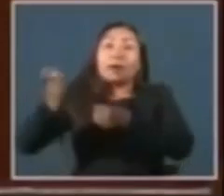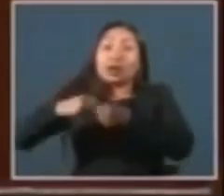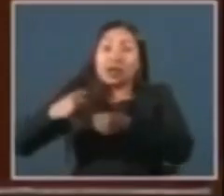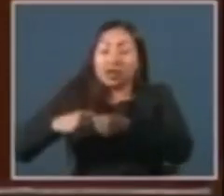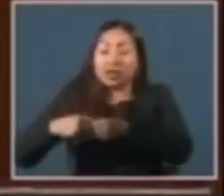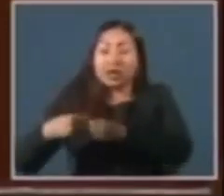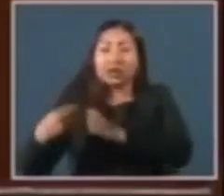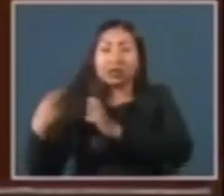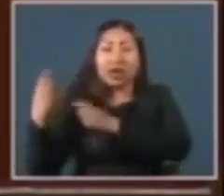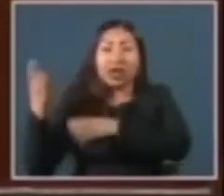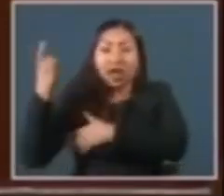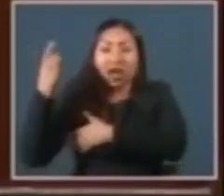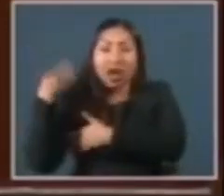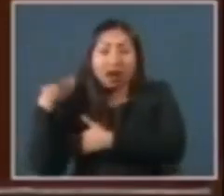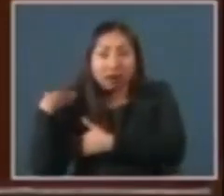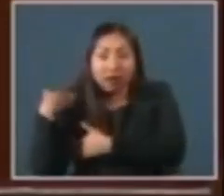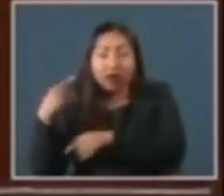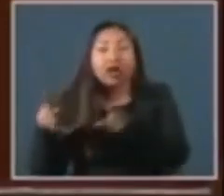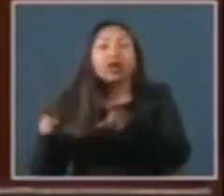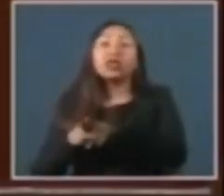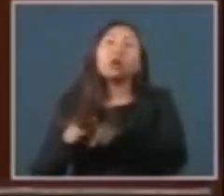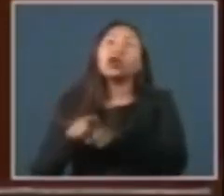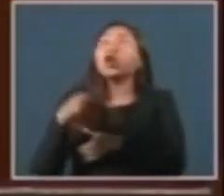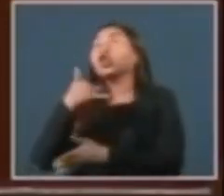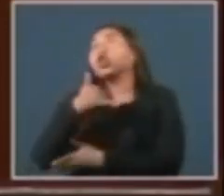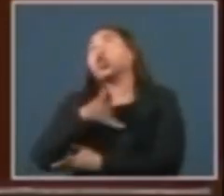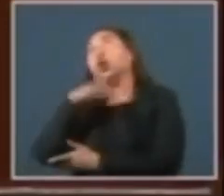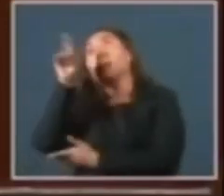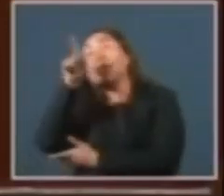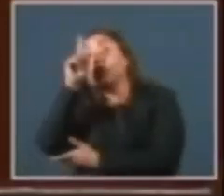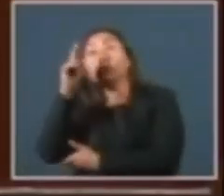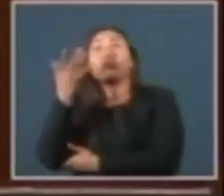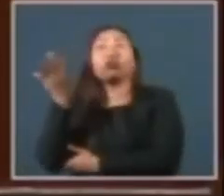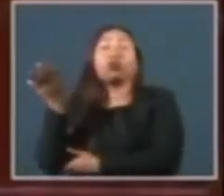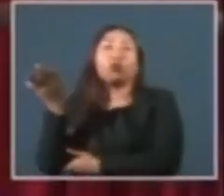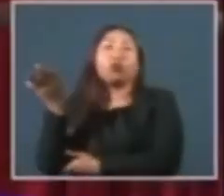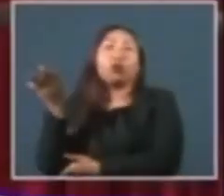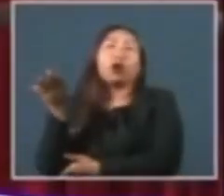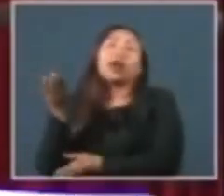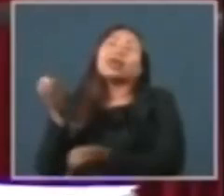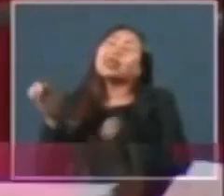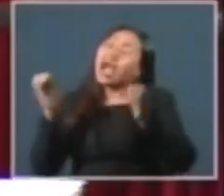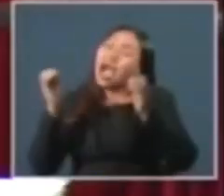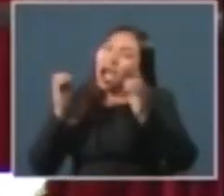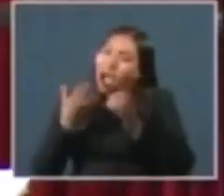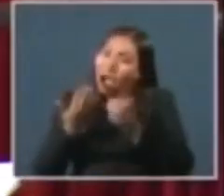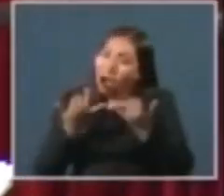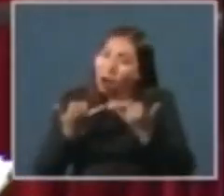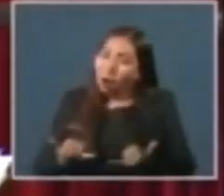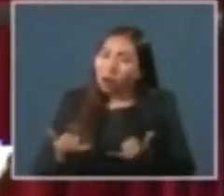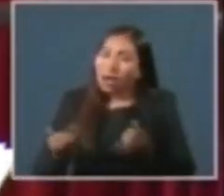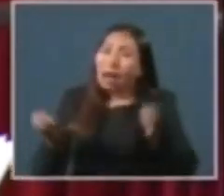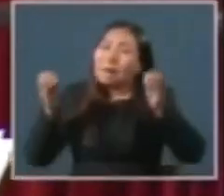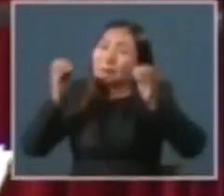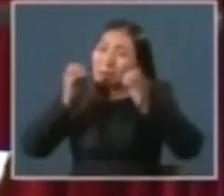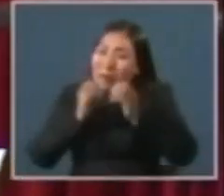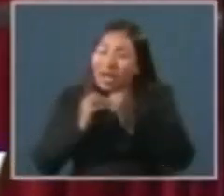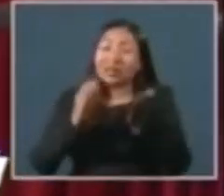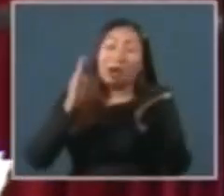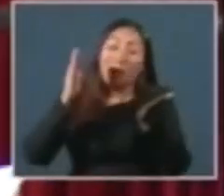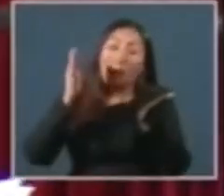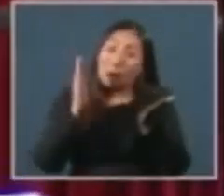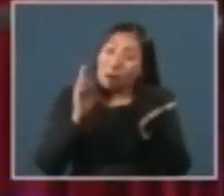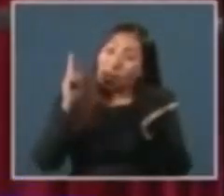superioridad. Yo me pregunto algo, y aquí hay más, porque las personas afectadas, yo voy a pedir